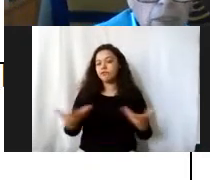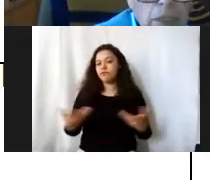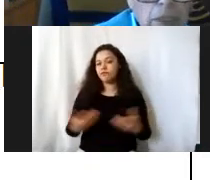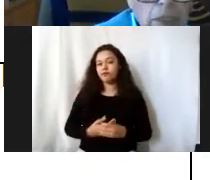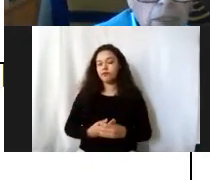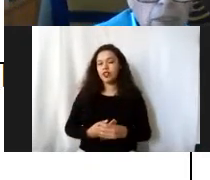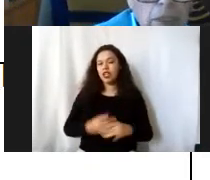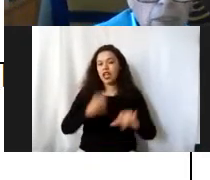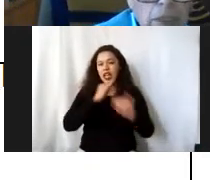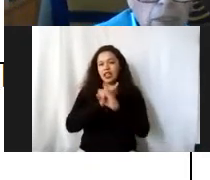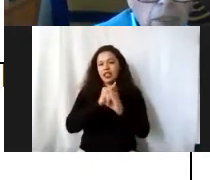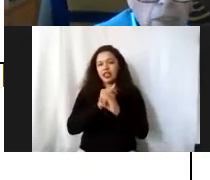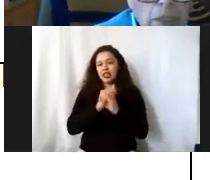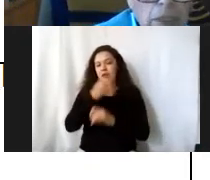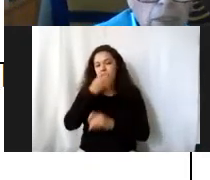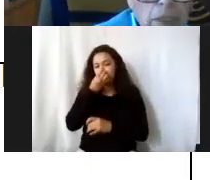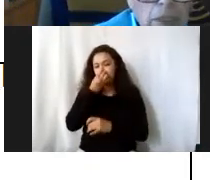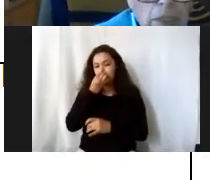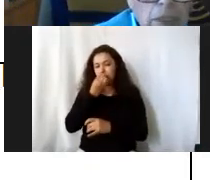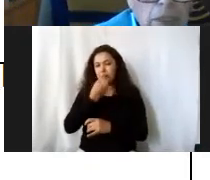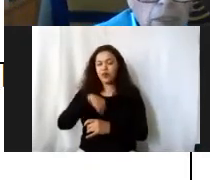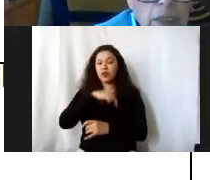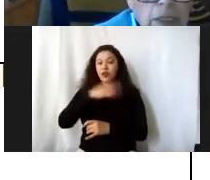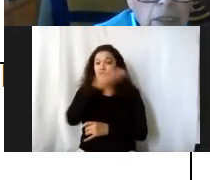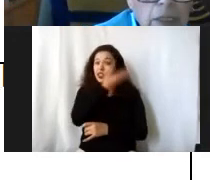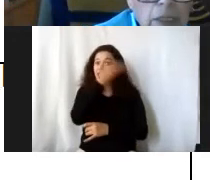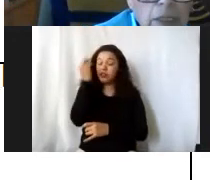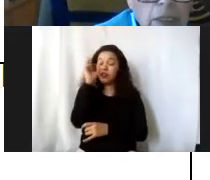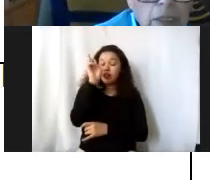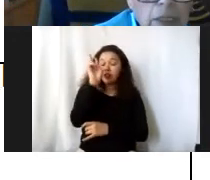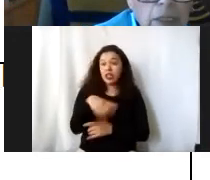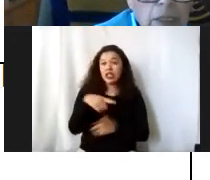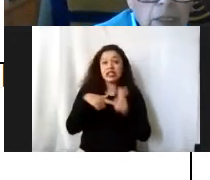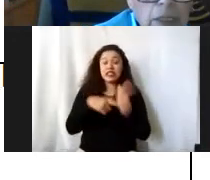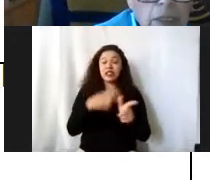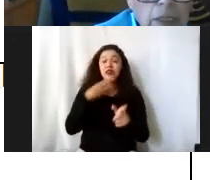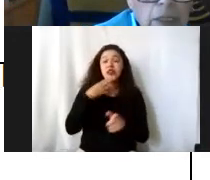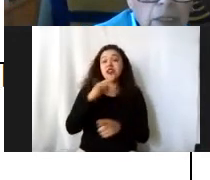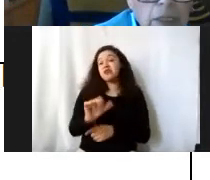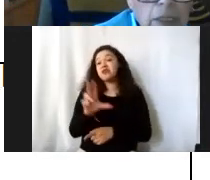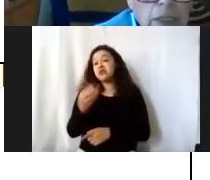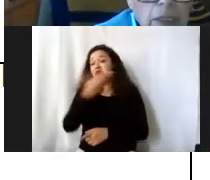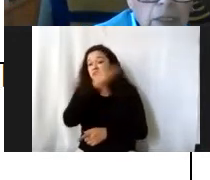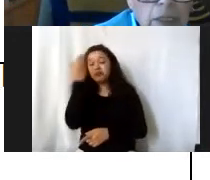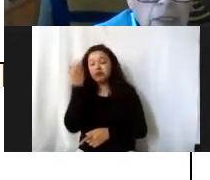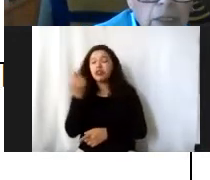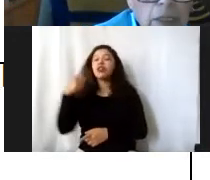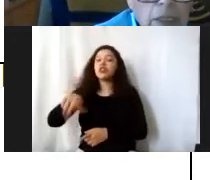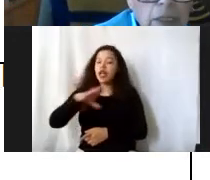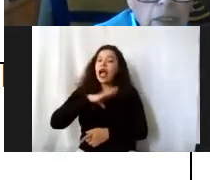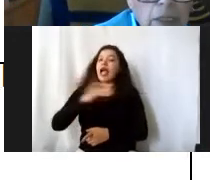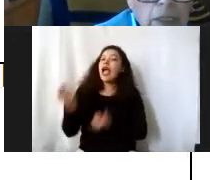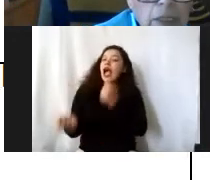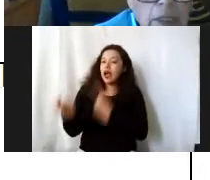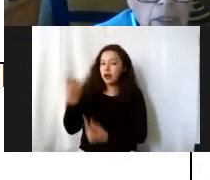digital, y entonces no sabemos si realmente siguen vigentes o no. Pero si ustedes con algunos que